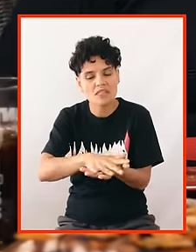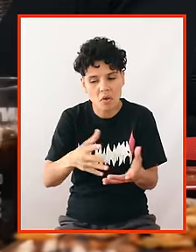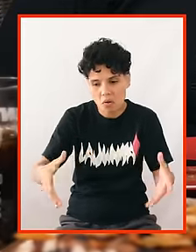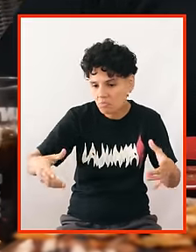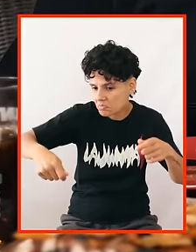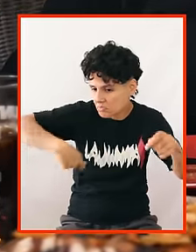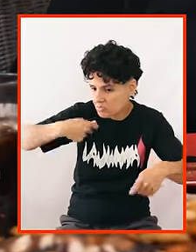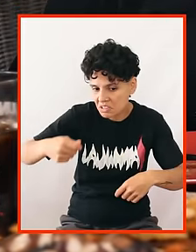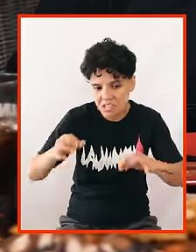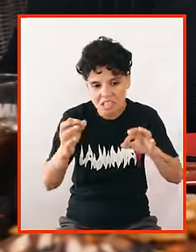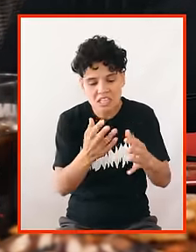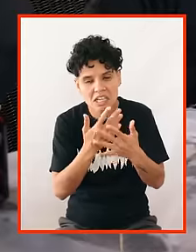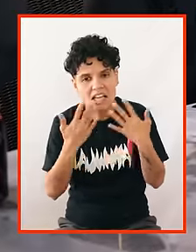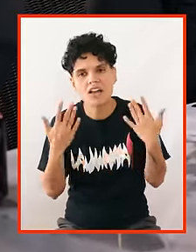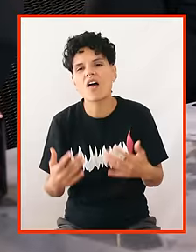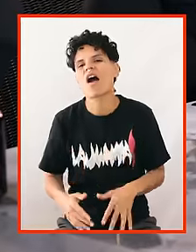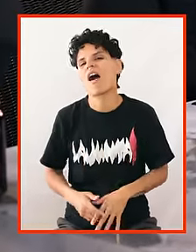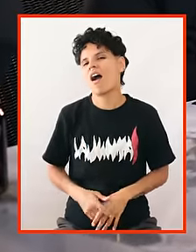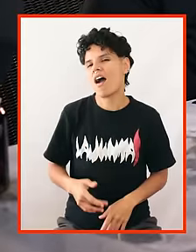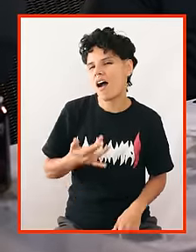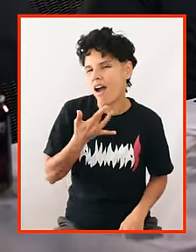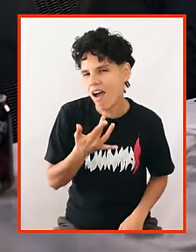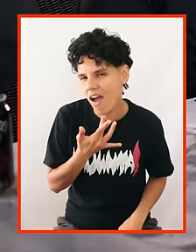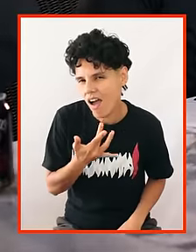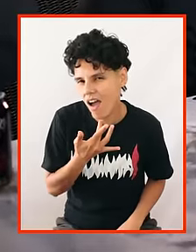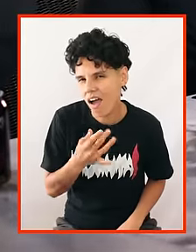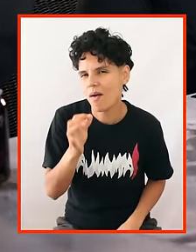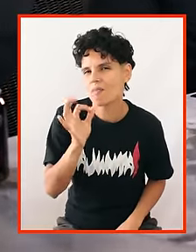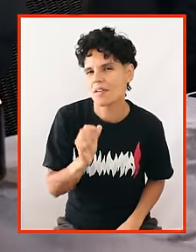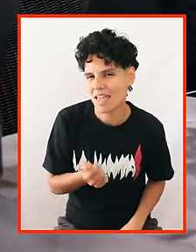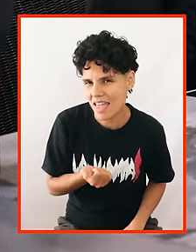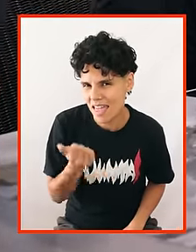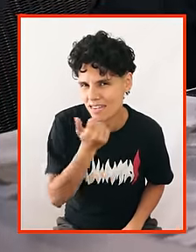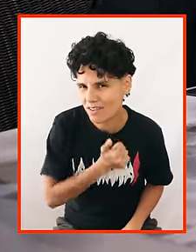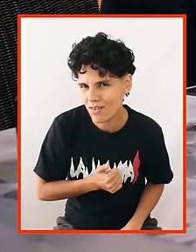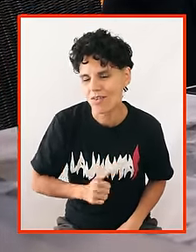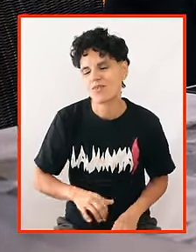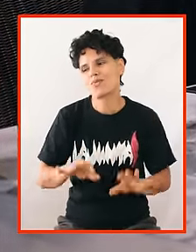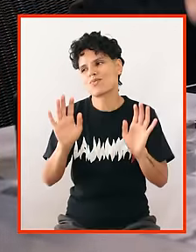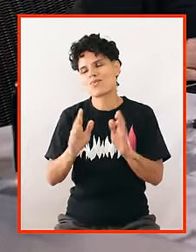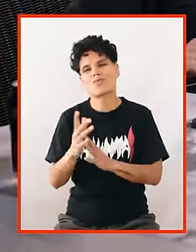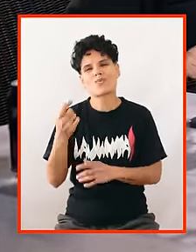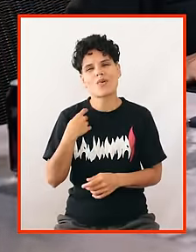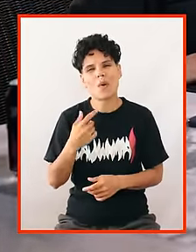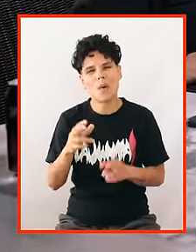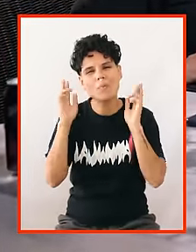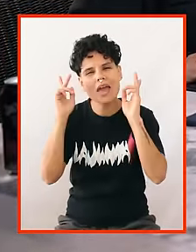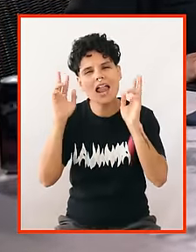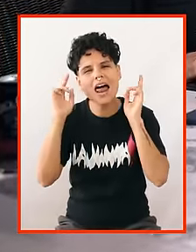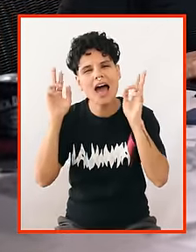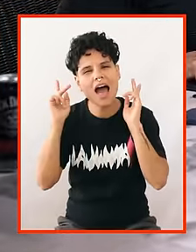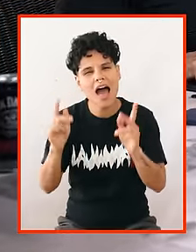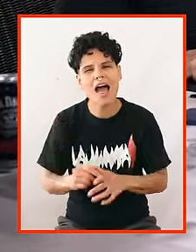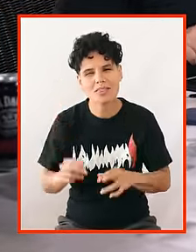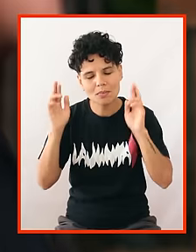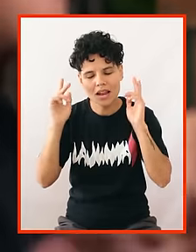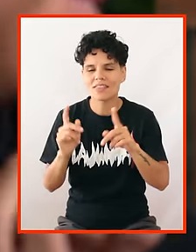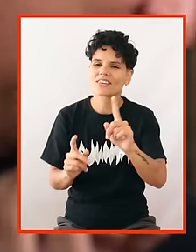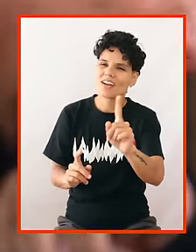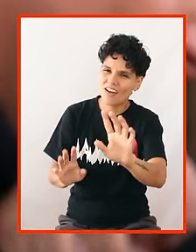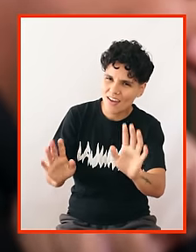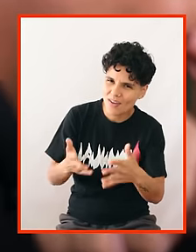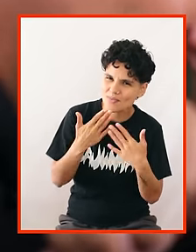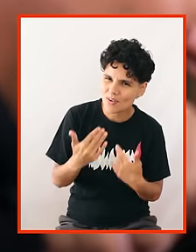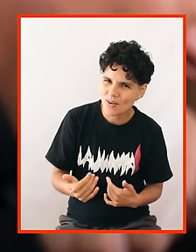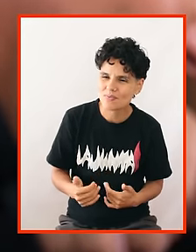Eran de verdad, eran de verdad. Mira, la pequeña equivocación, una pequeña equivocación que puede traernos grandes. No, pero de verdad